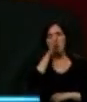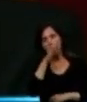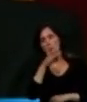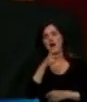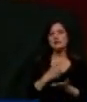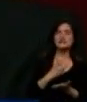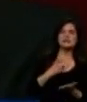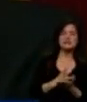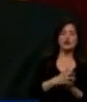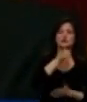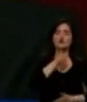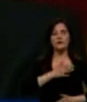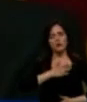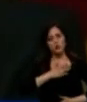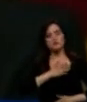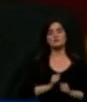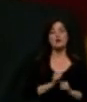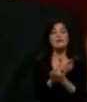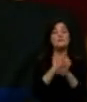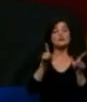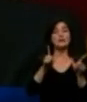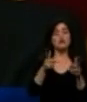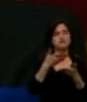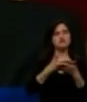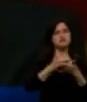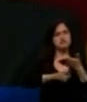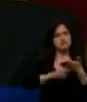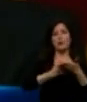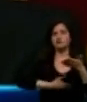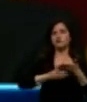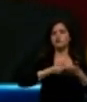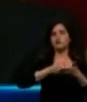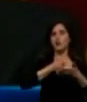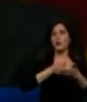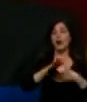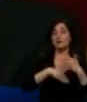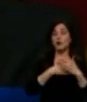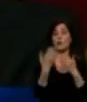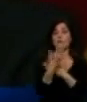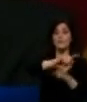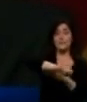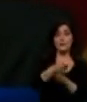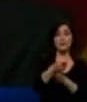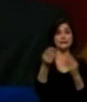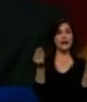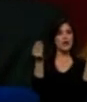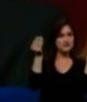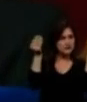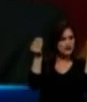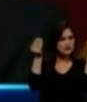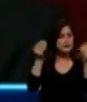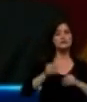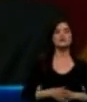de prensa debe evidenciarse con unos medios cuyos contenidos tengan calidad y altura. La relación con los medios